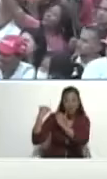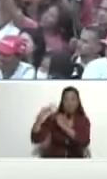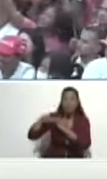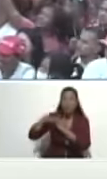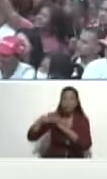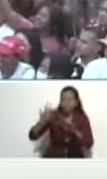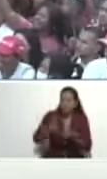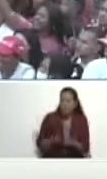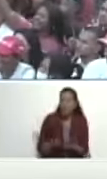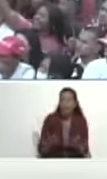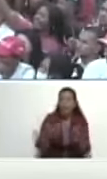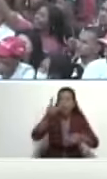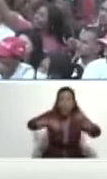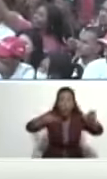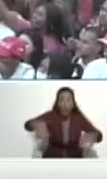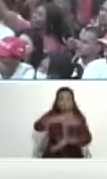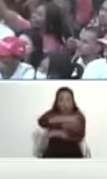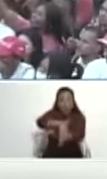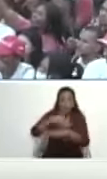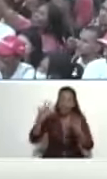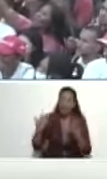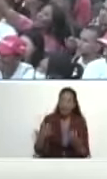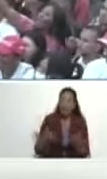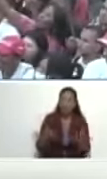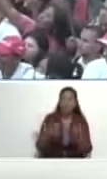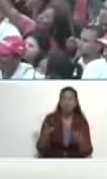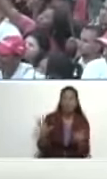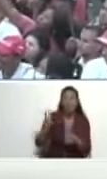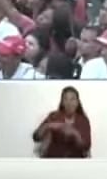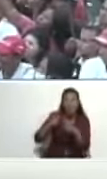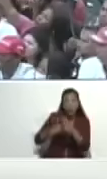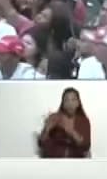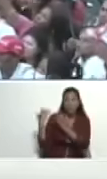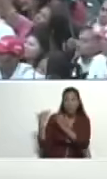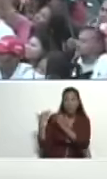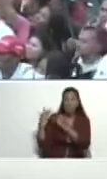el pueblo está en la calle, la esperanza está en la calle.